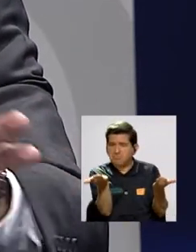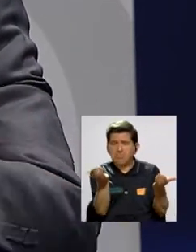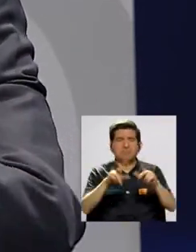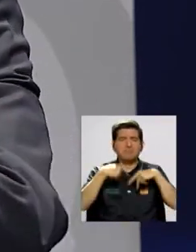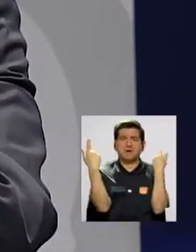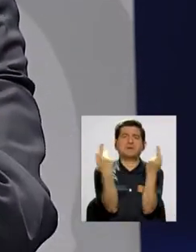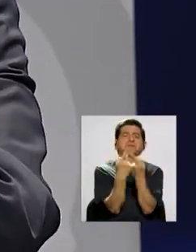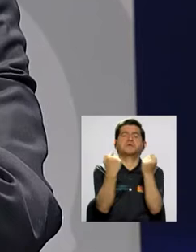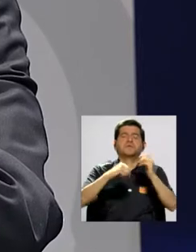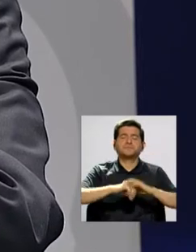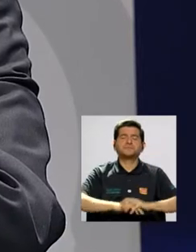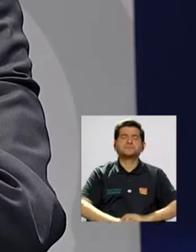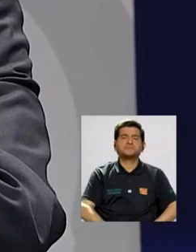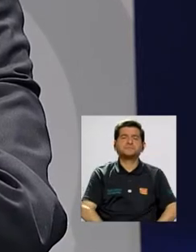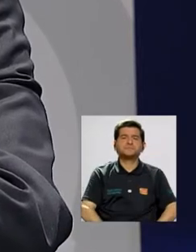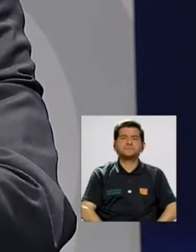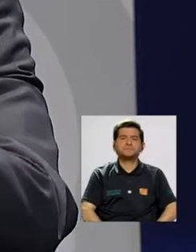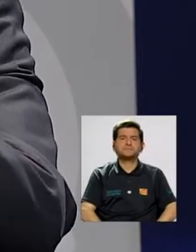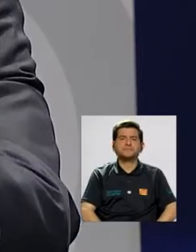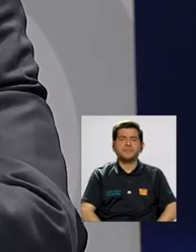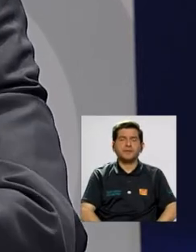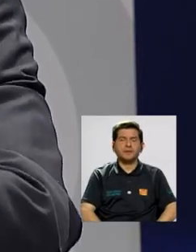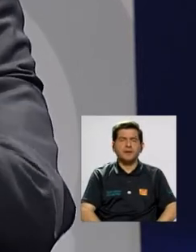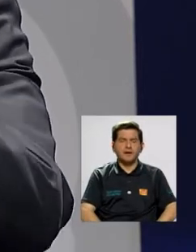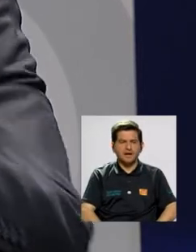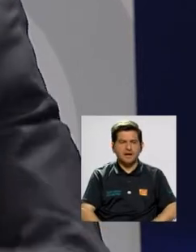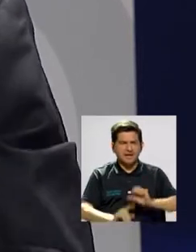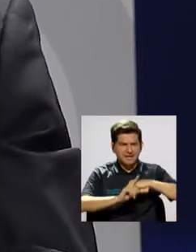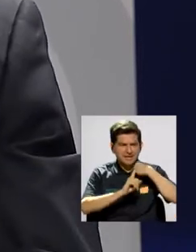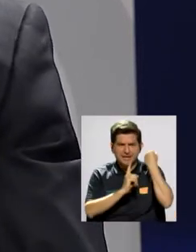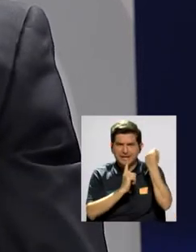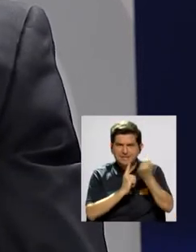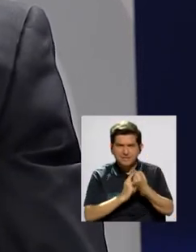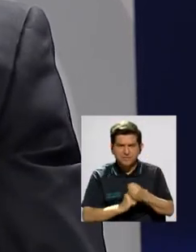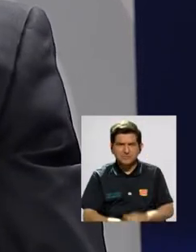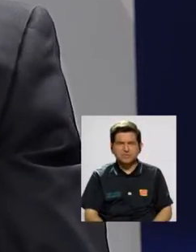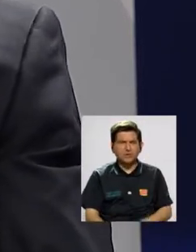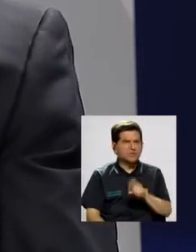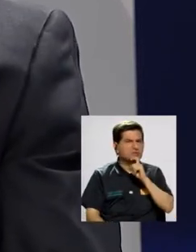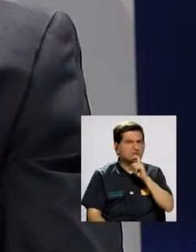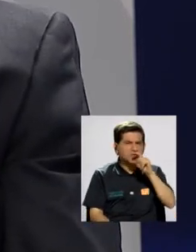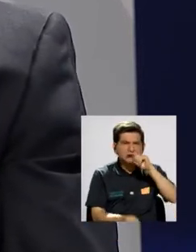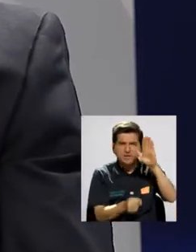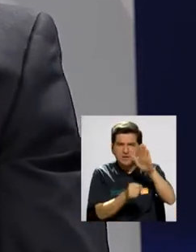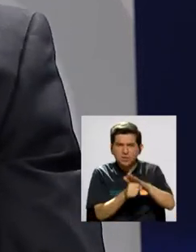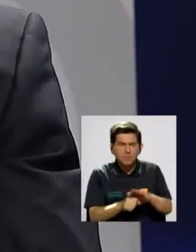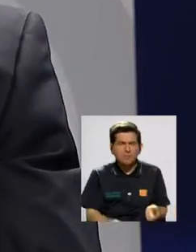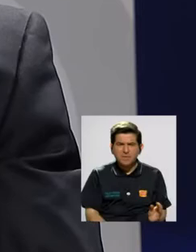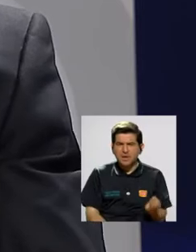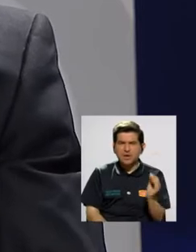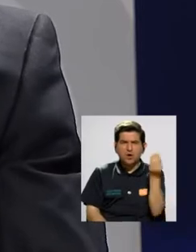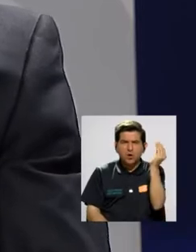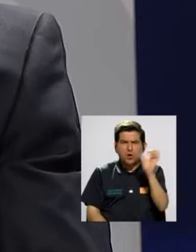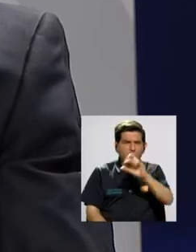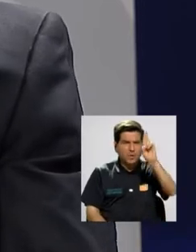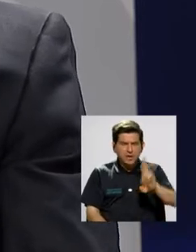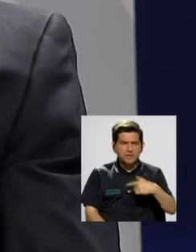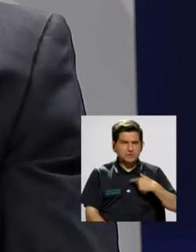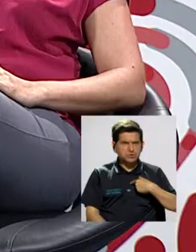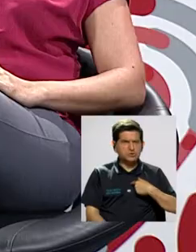partidos. Que le quede grande esa tarea a esa juventud costarricense, yo también lo